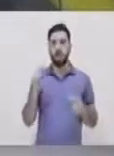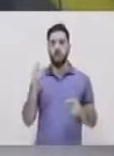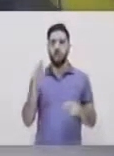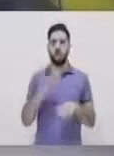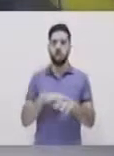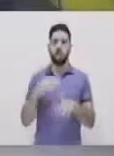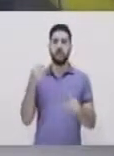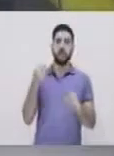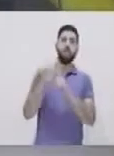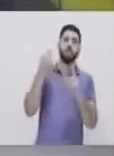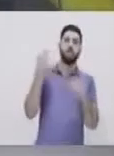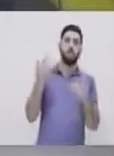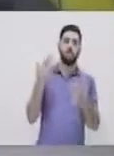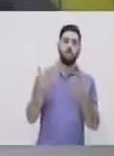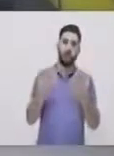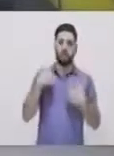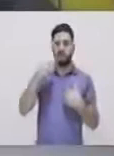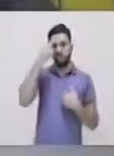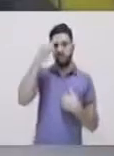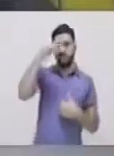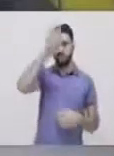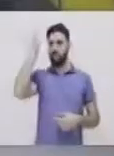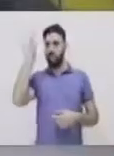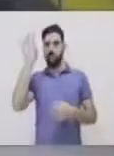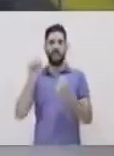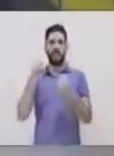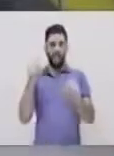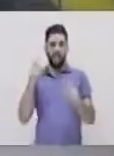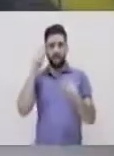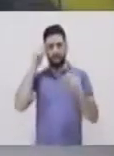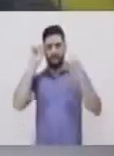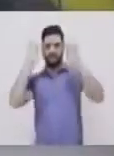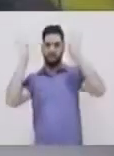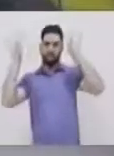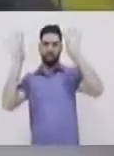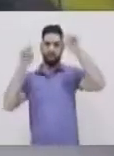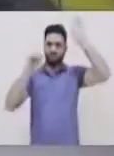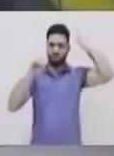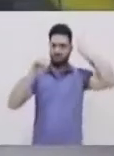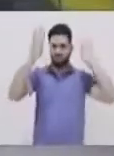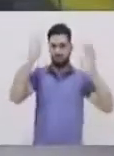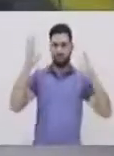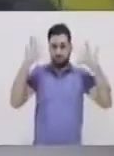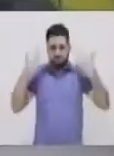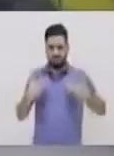de impacto, tal vez uno puede vestirse un poquito más rebelde, un ejemplo, pero sin